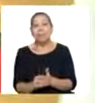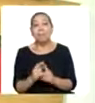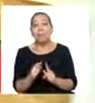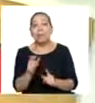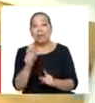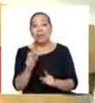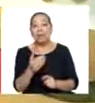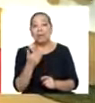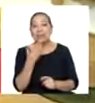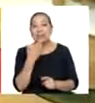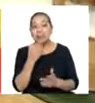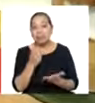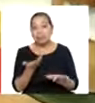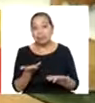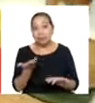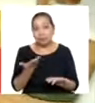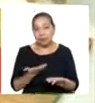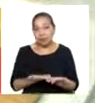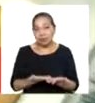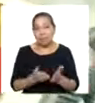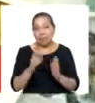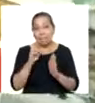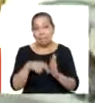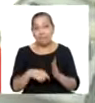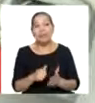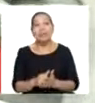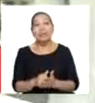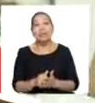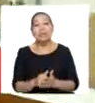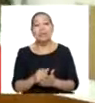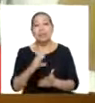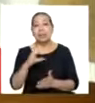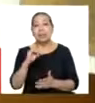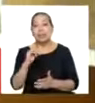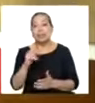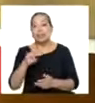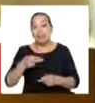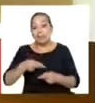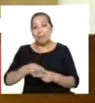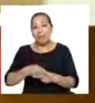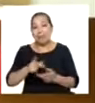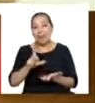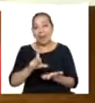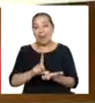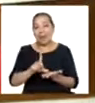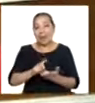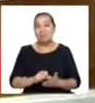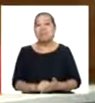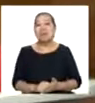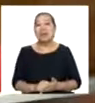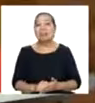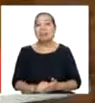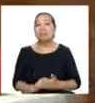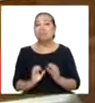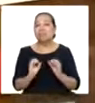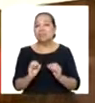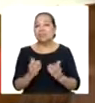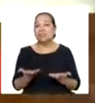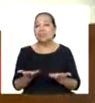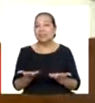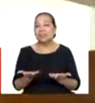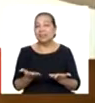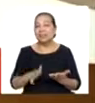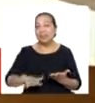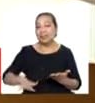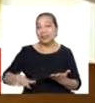a las personas quienes se inscriban a este programa del CITE Madera Lima. Es la información, compañeras, que tenemos